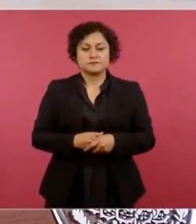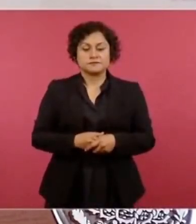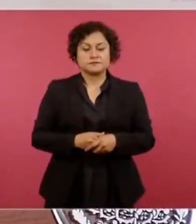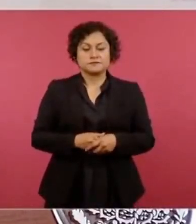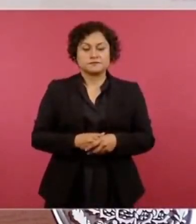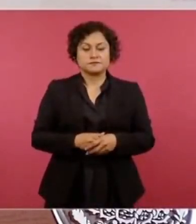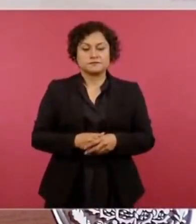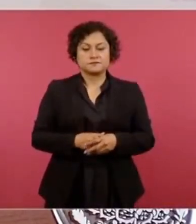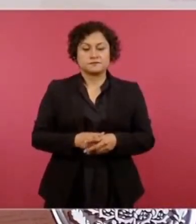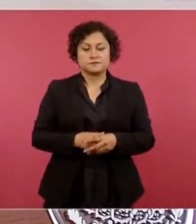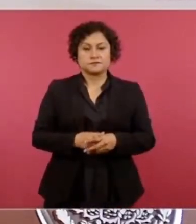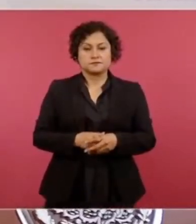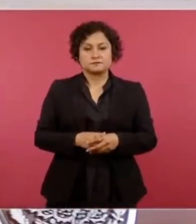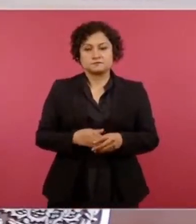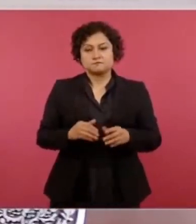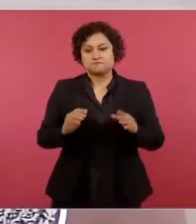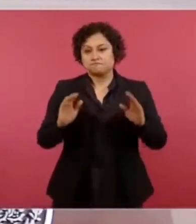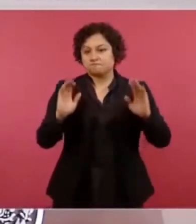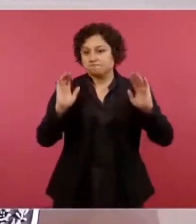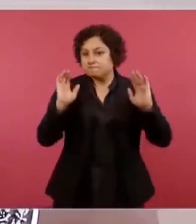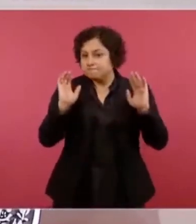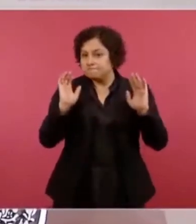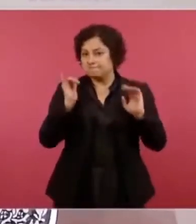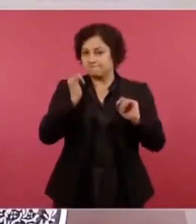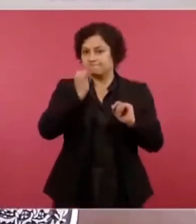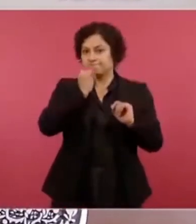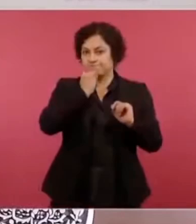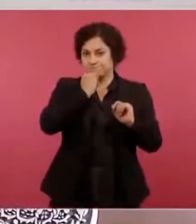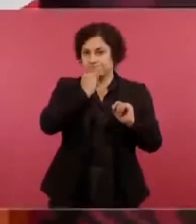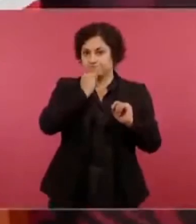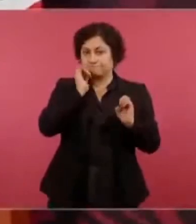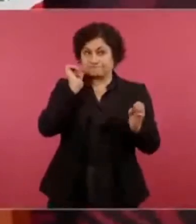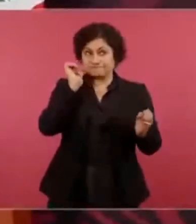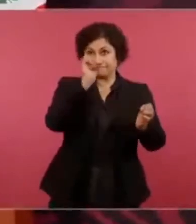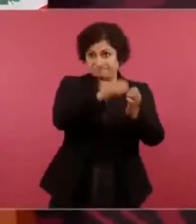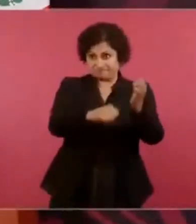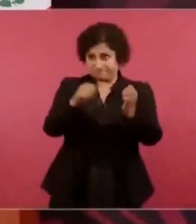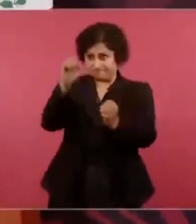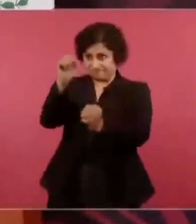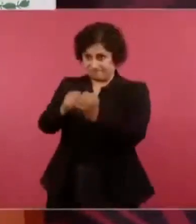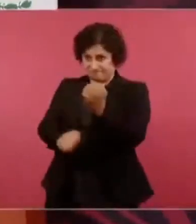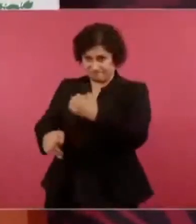Pues yo no creo que hayan engañado a muchos, ¿eh?